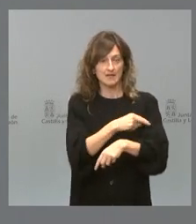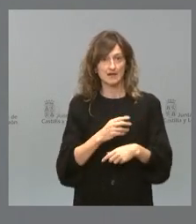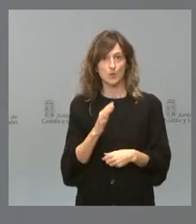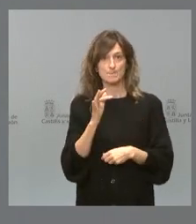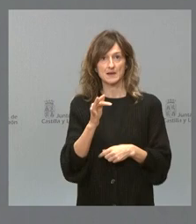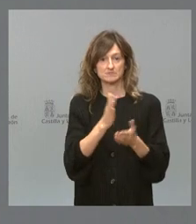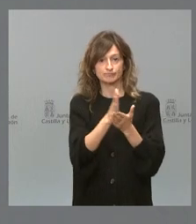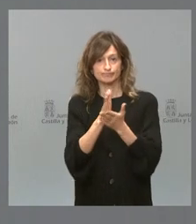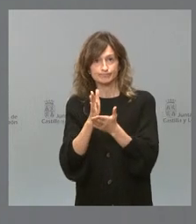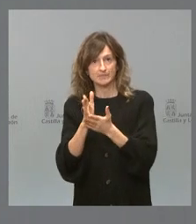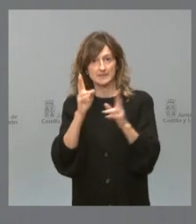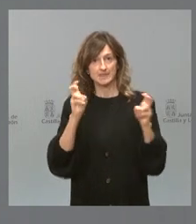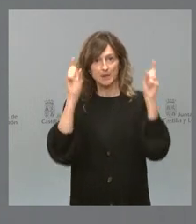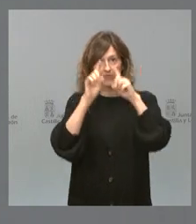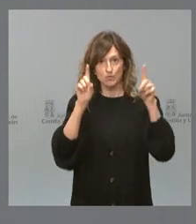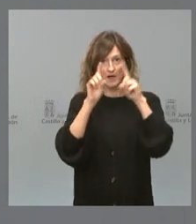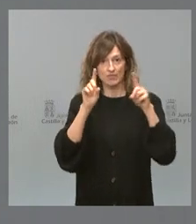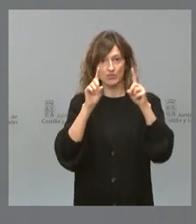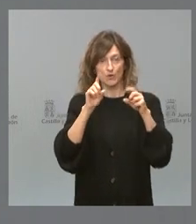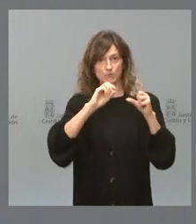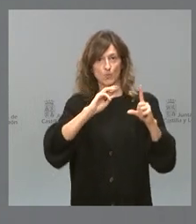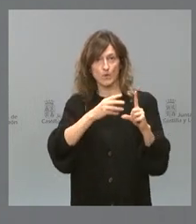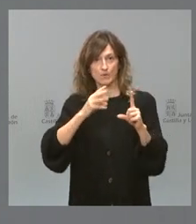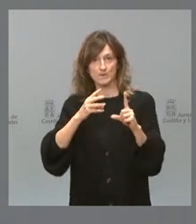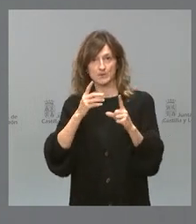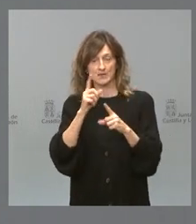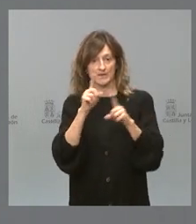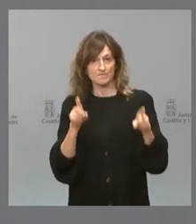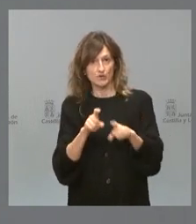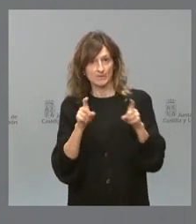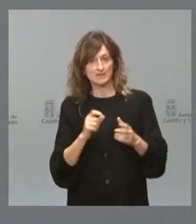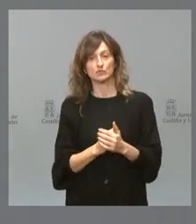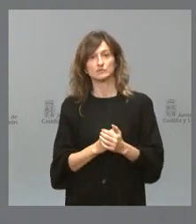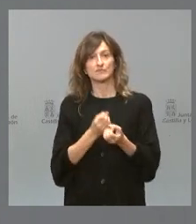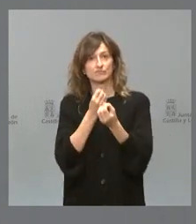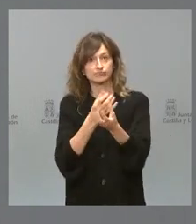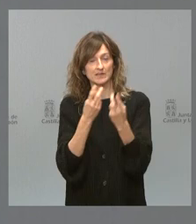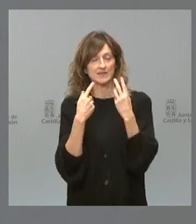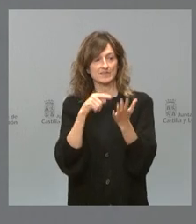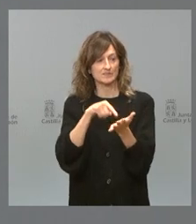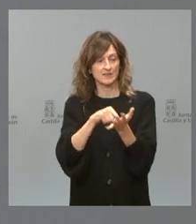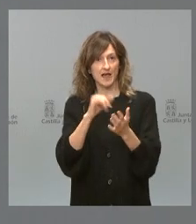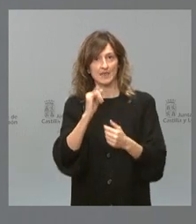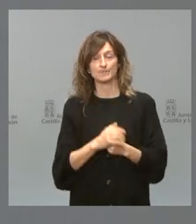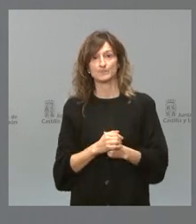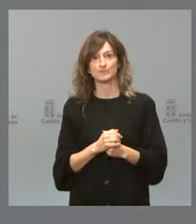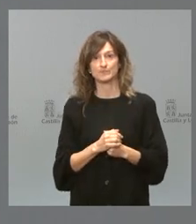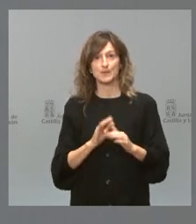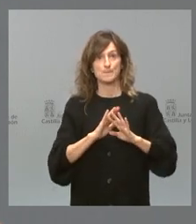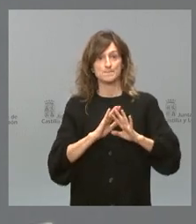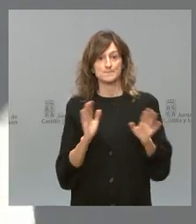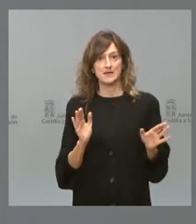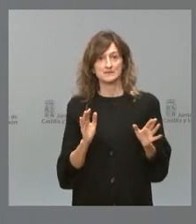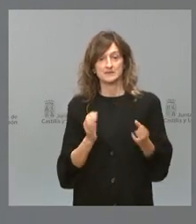actuaciones diversas en el ámbito educativo de todos los portales informativos y de digitalización que existen y sin más pues